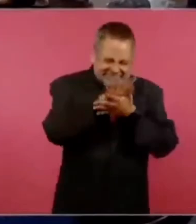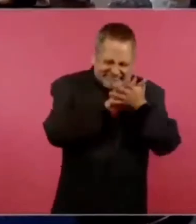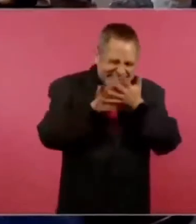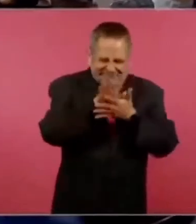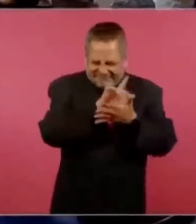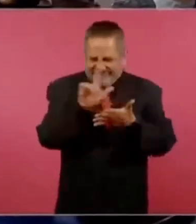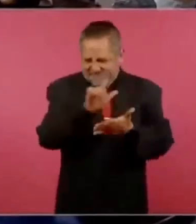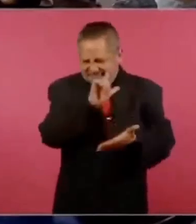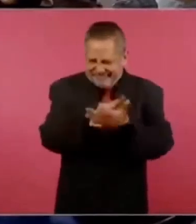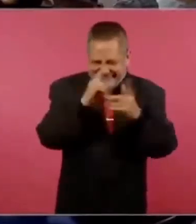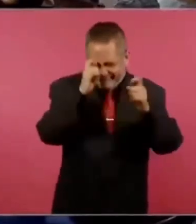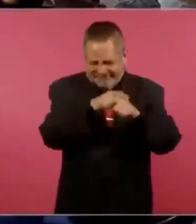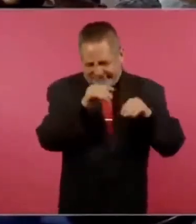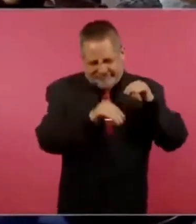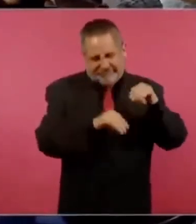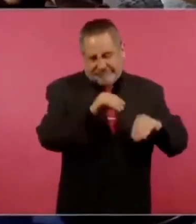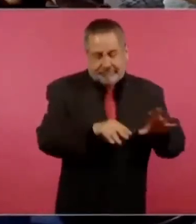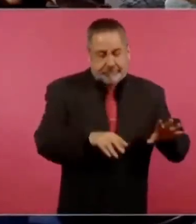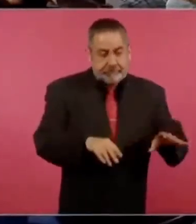pagan.